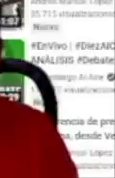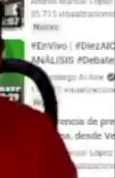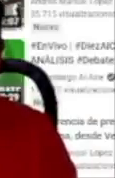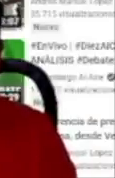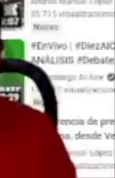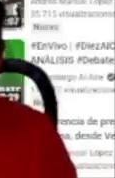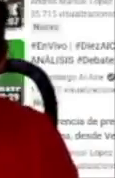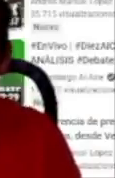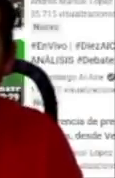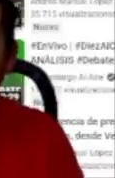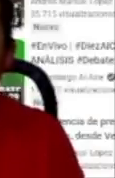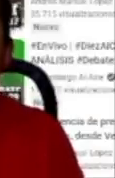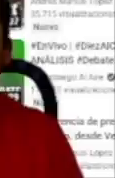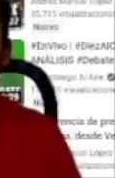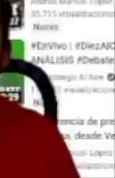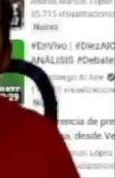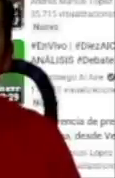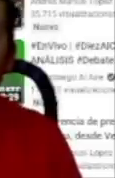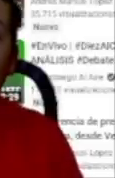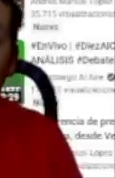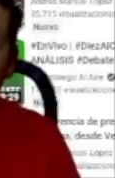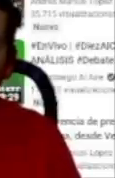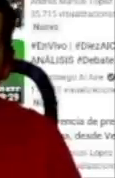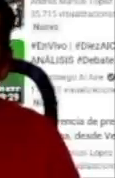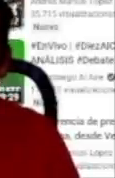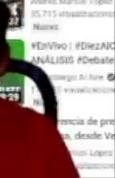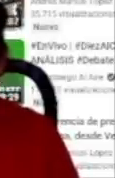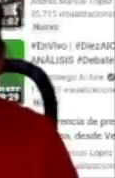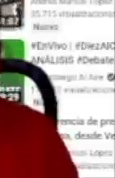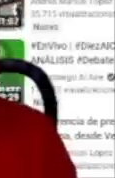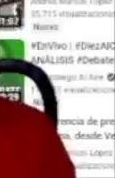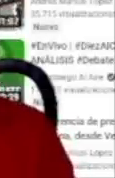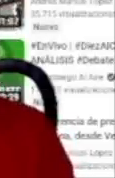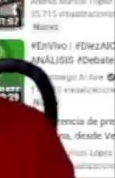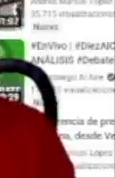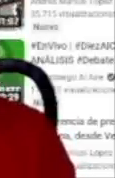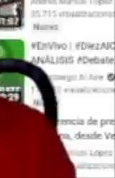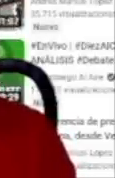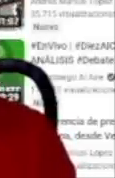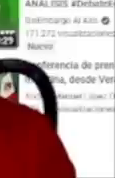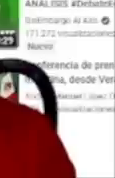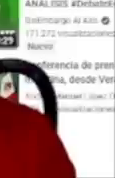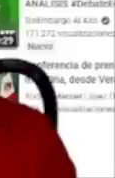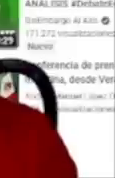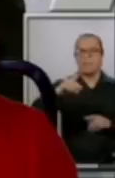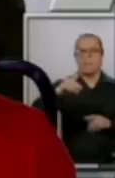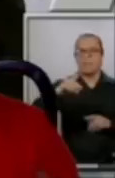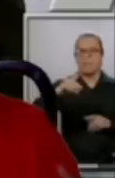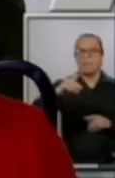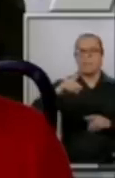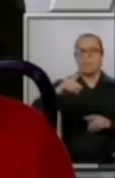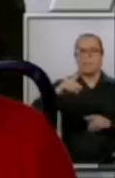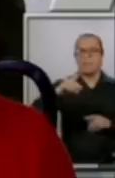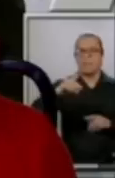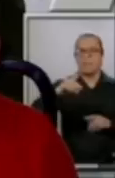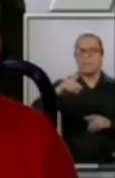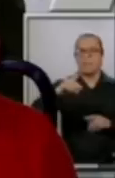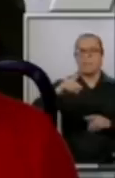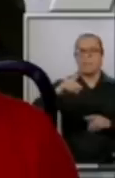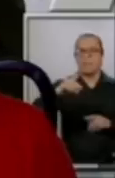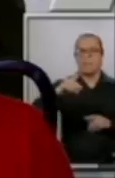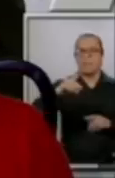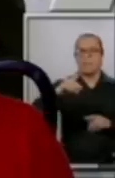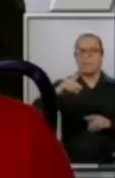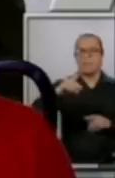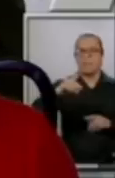Gómez habla sobre los indígenas, ellos se quisieron burlar de la comunidad, de nuestras comunidades